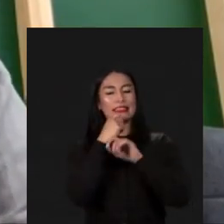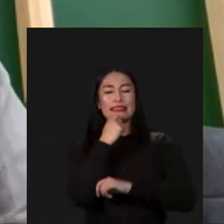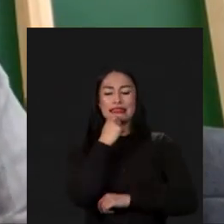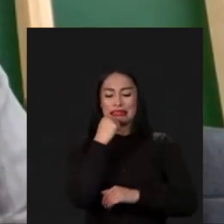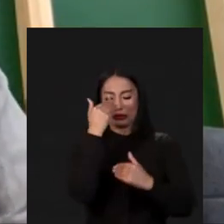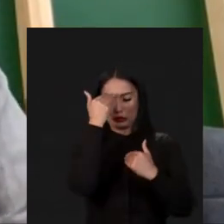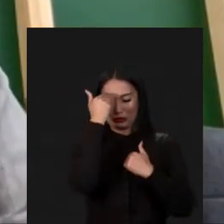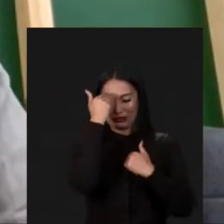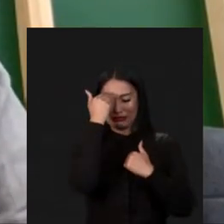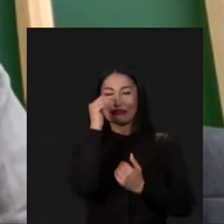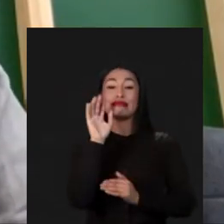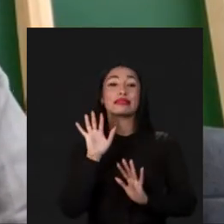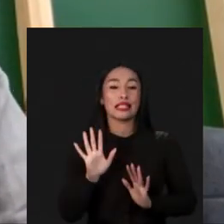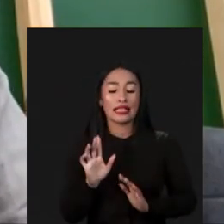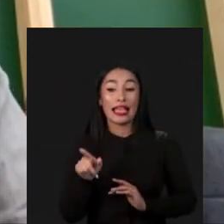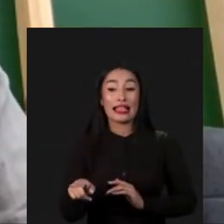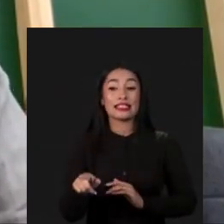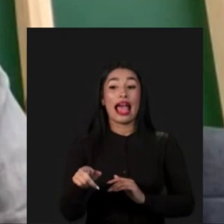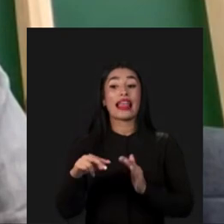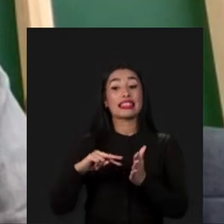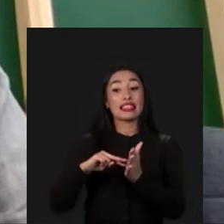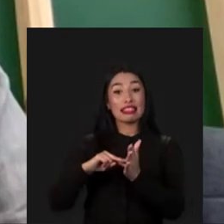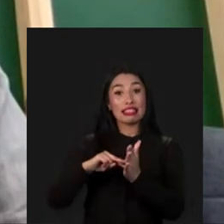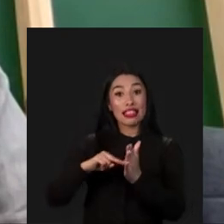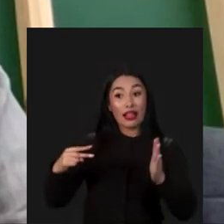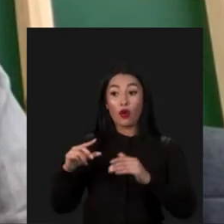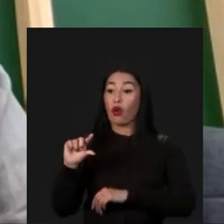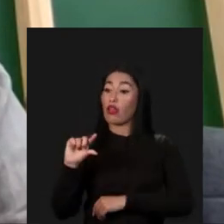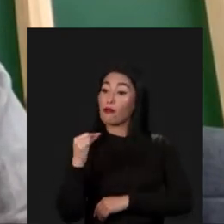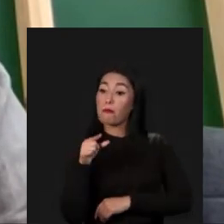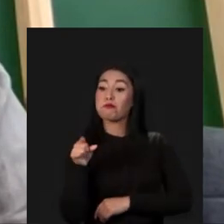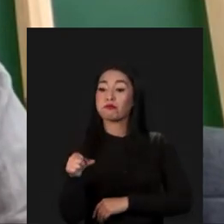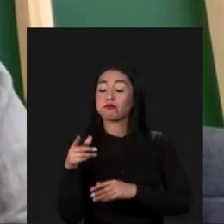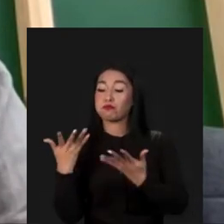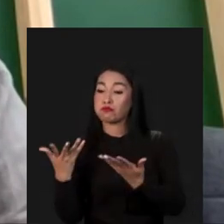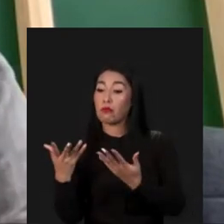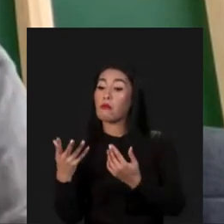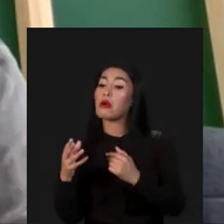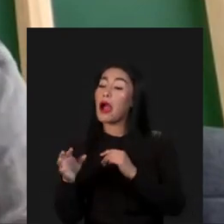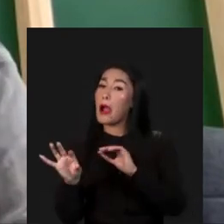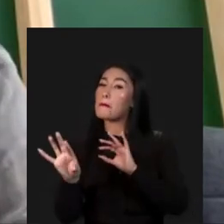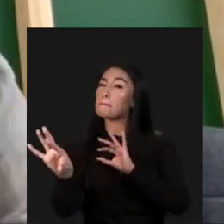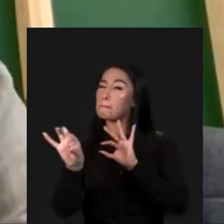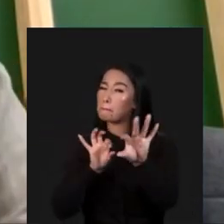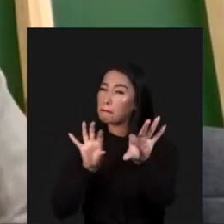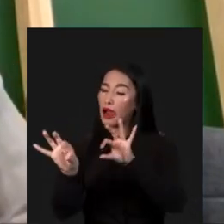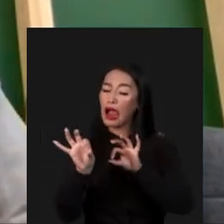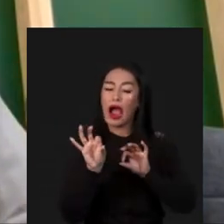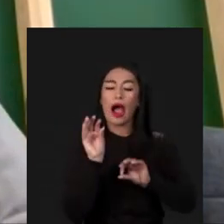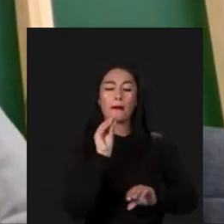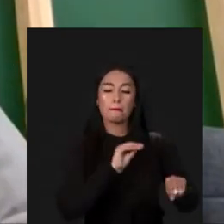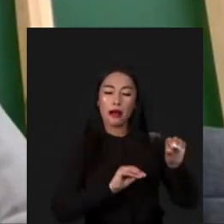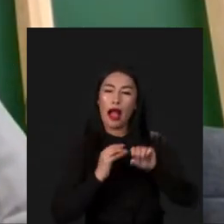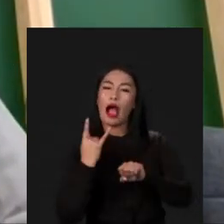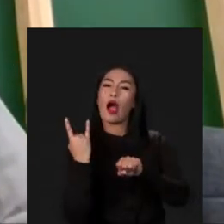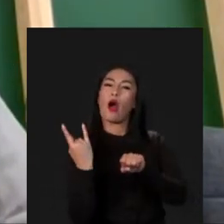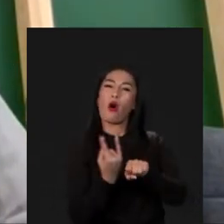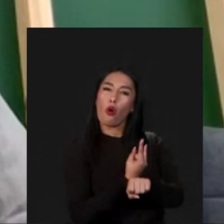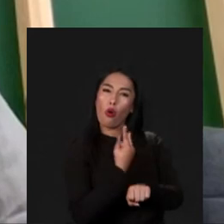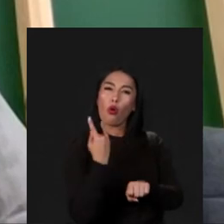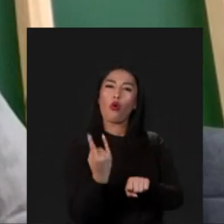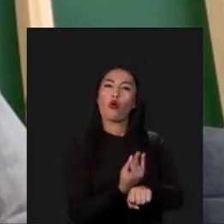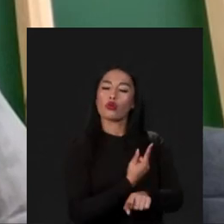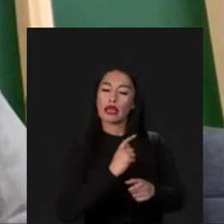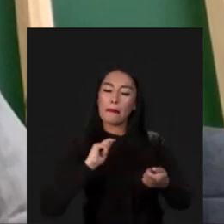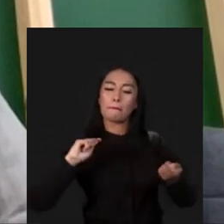tecnología tiene que ser utilizada para que la universidad pueda continuar o pueda empezar, en algunos casos, pues un proceso de